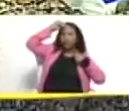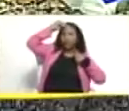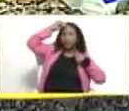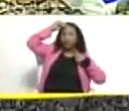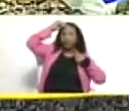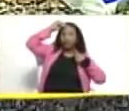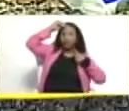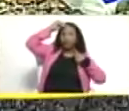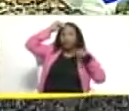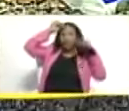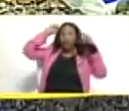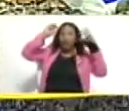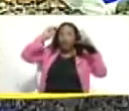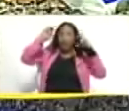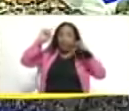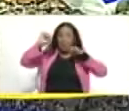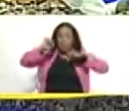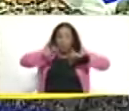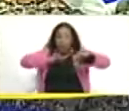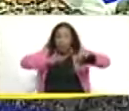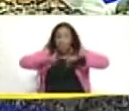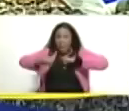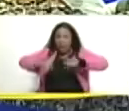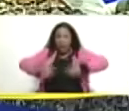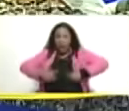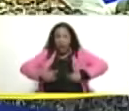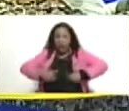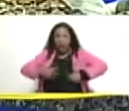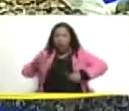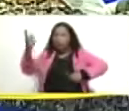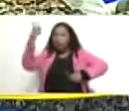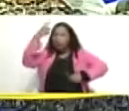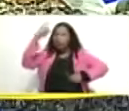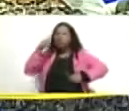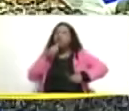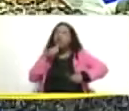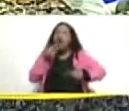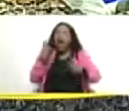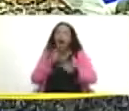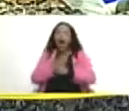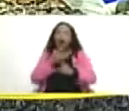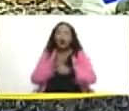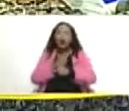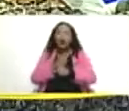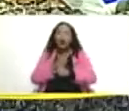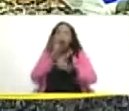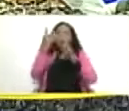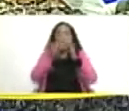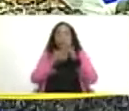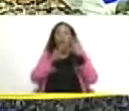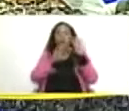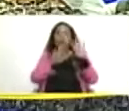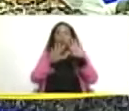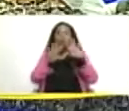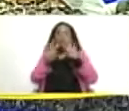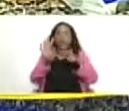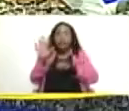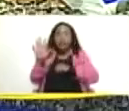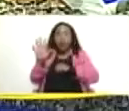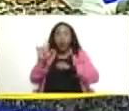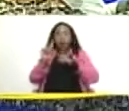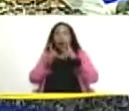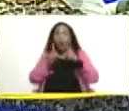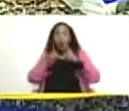Concepto de parir. Me lo enseñó en agosto 95, en unos eventos